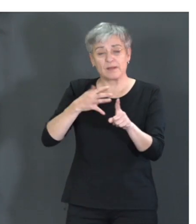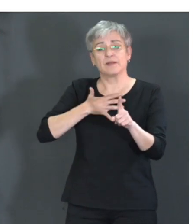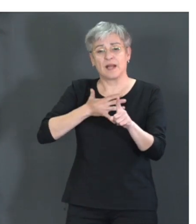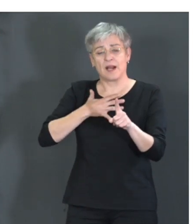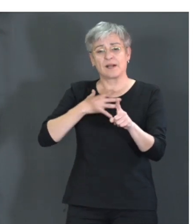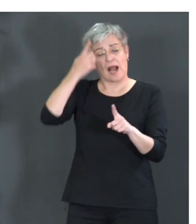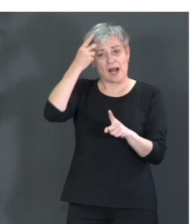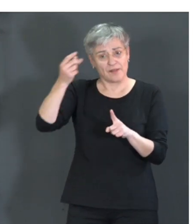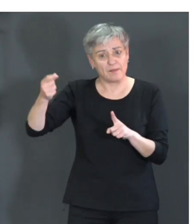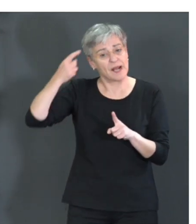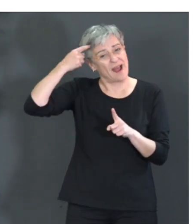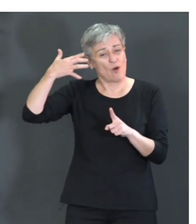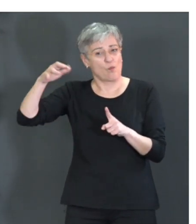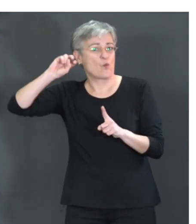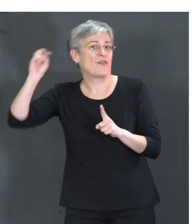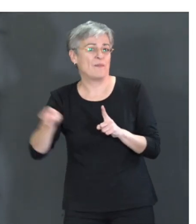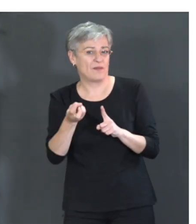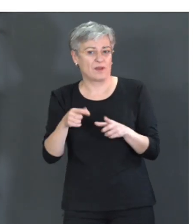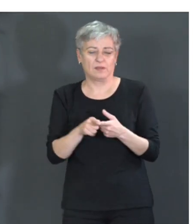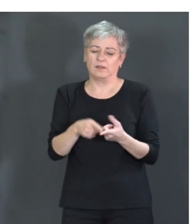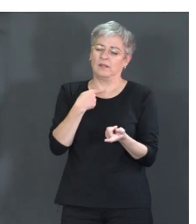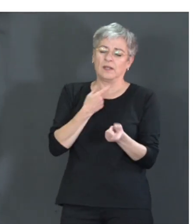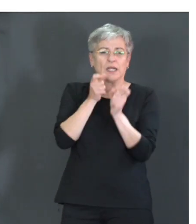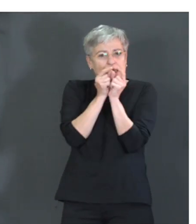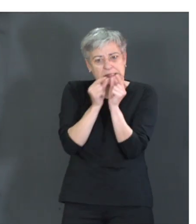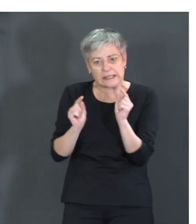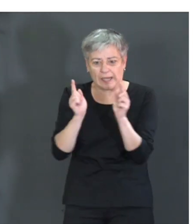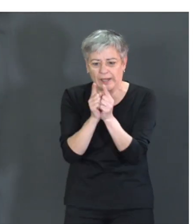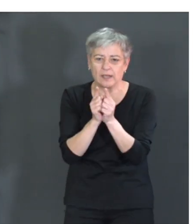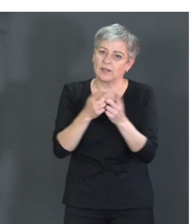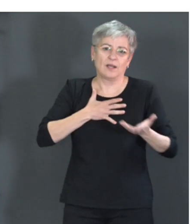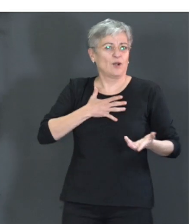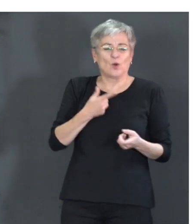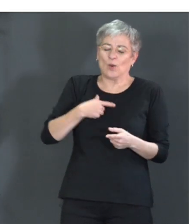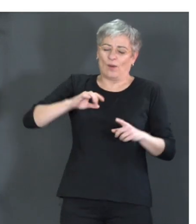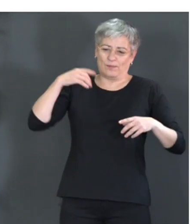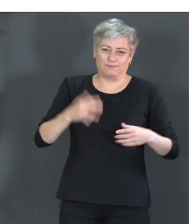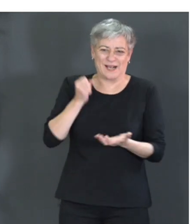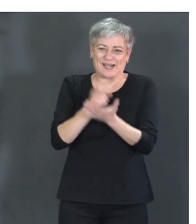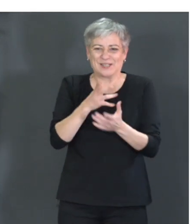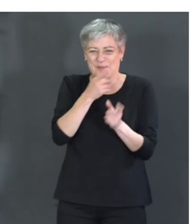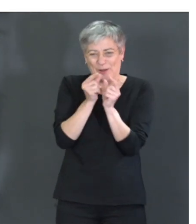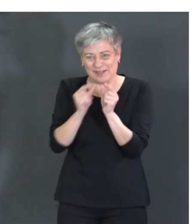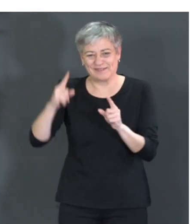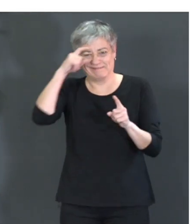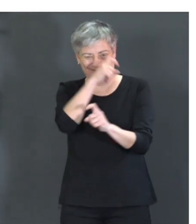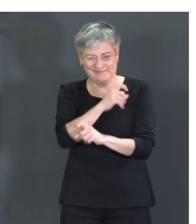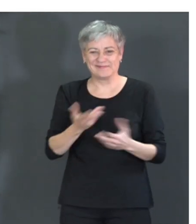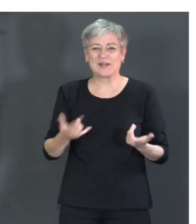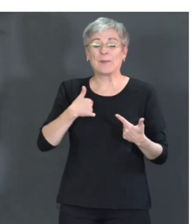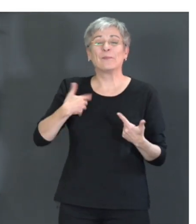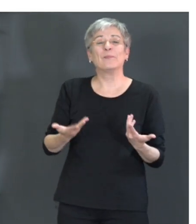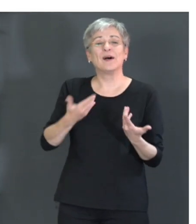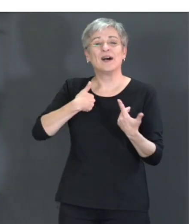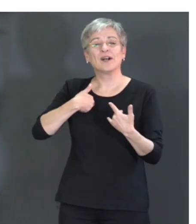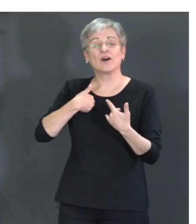Enfermedad de Alzheimer y otras demencias. Lo de las siglas siempre es un reto en nuestros centros, pero al final la labor